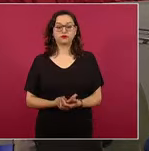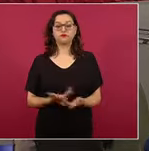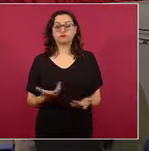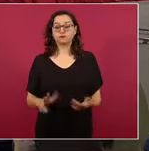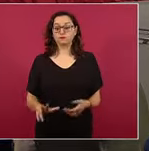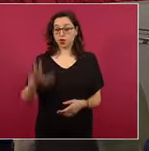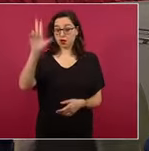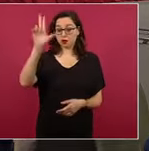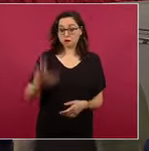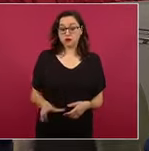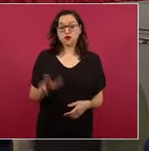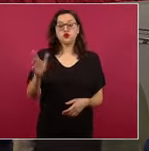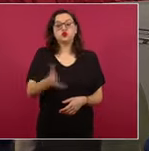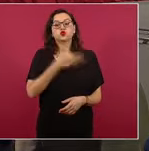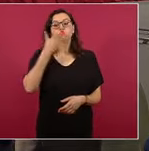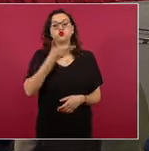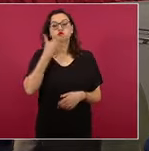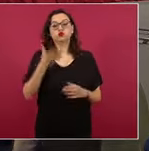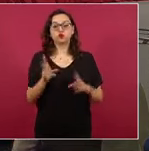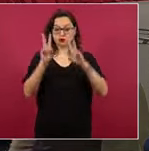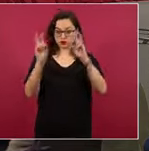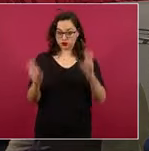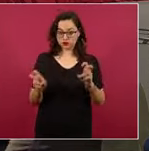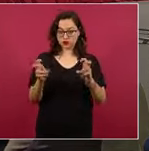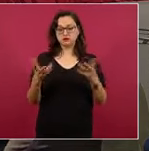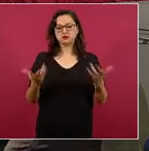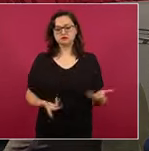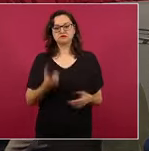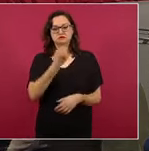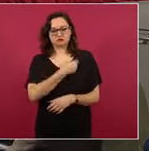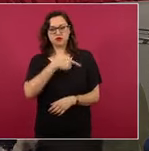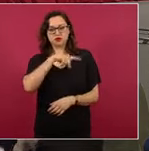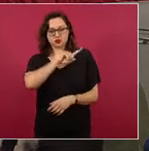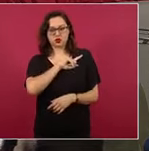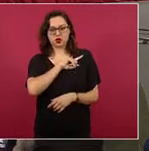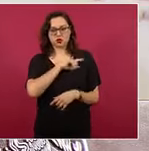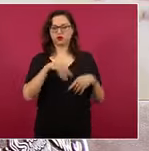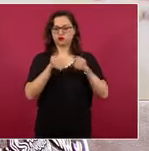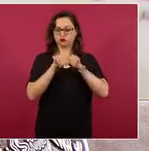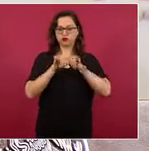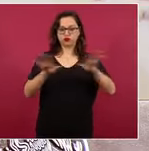salud. Estamos en un proceso de transición,